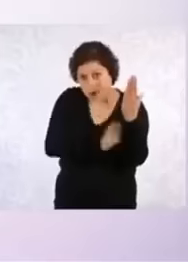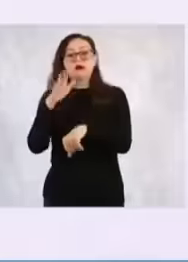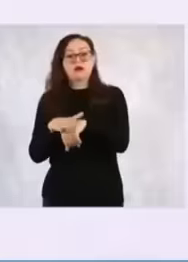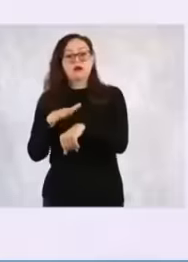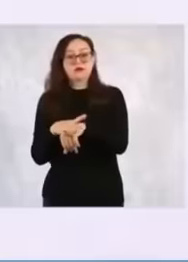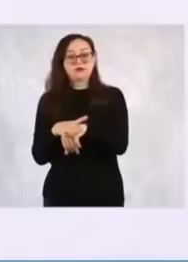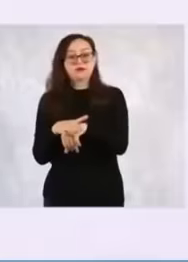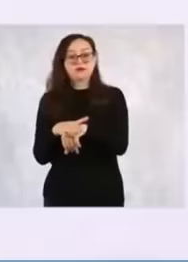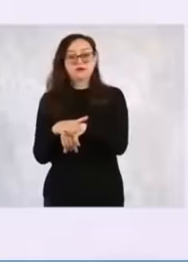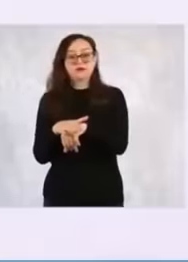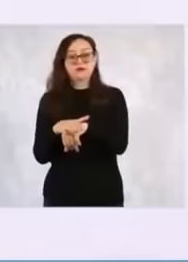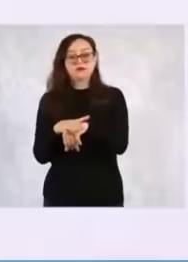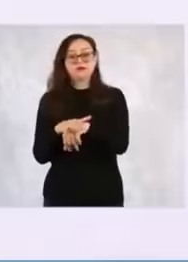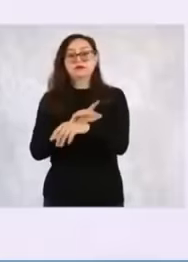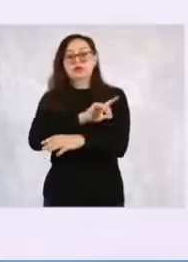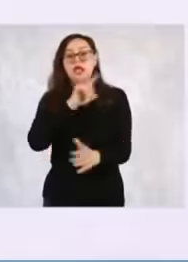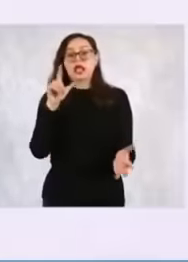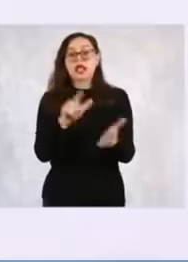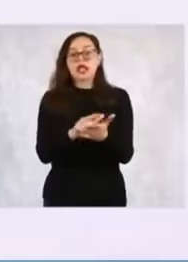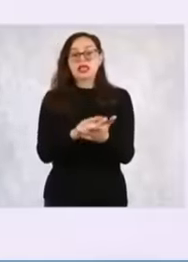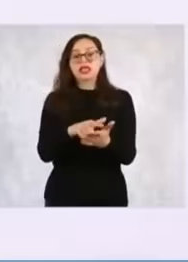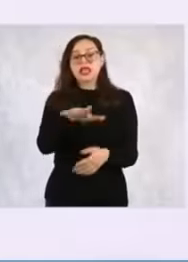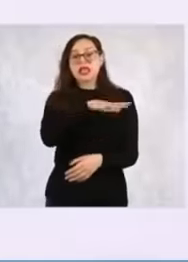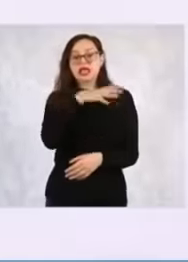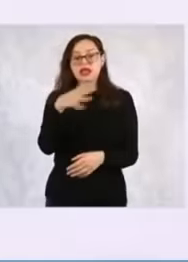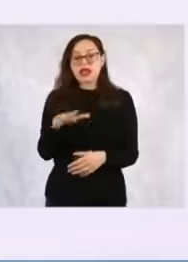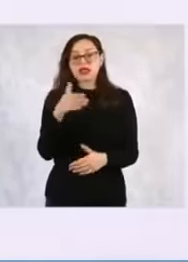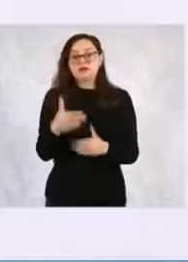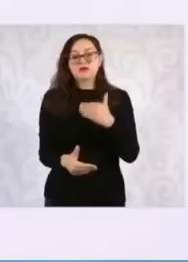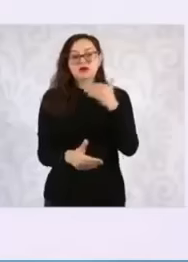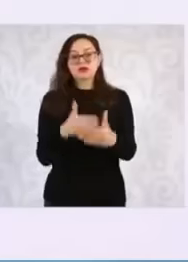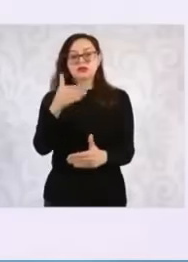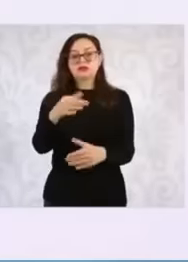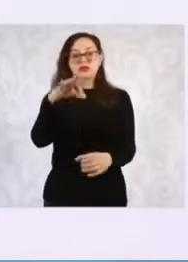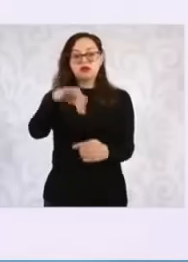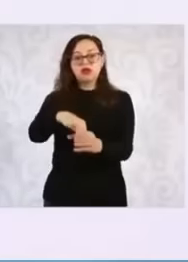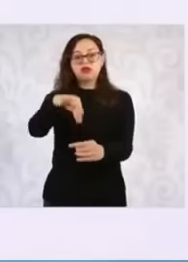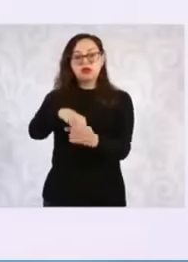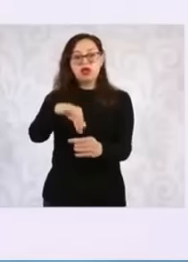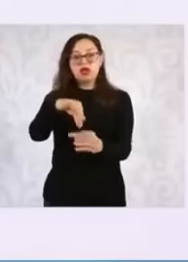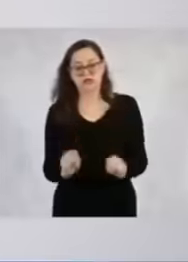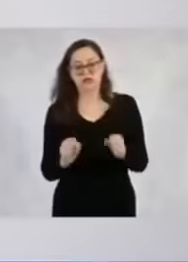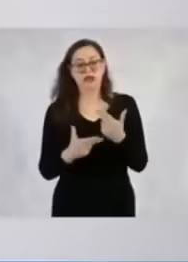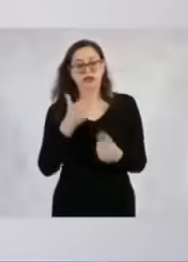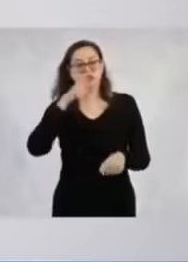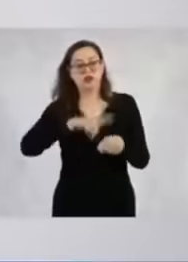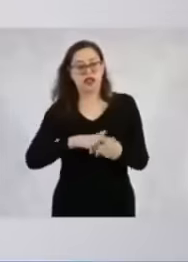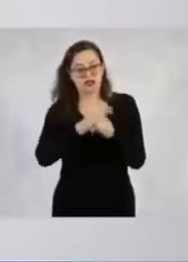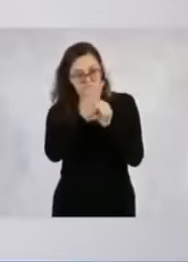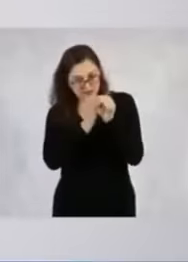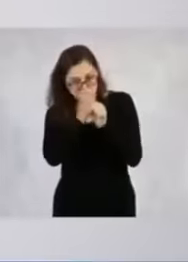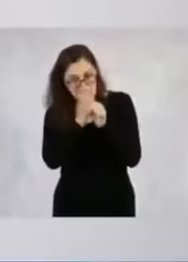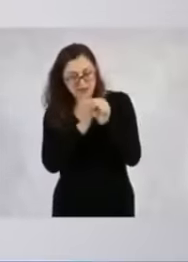Mexicanos, estamos ante una mujer que es capaz de llevar a la República a la paz. Es por eso que el secretario